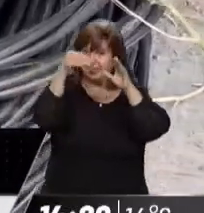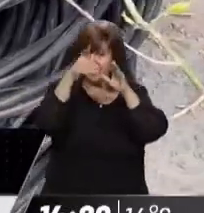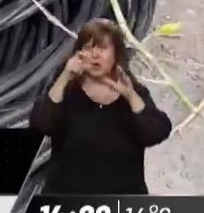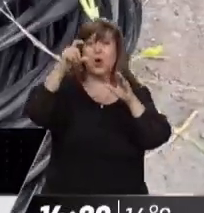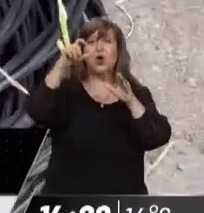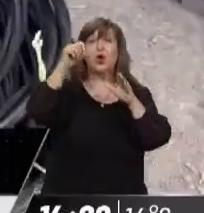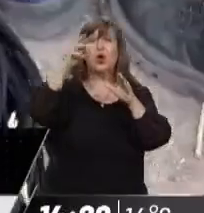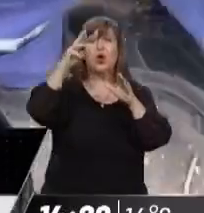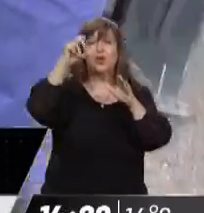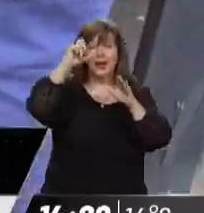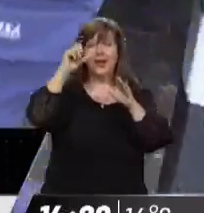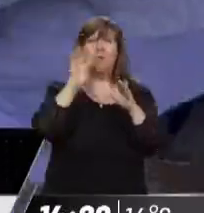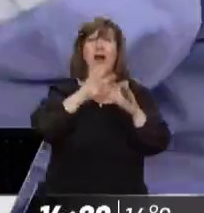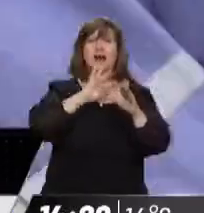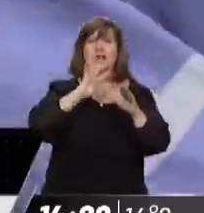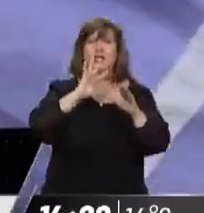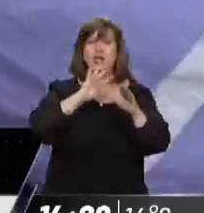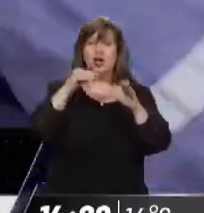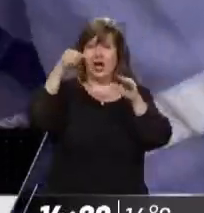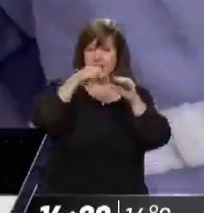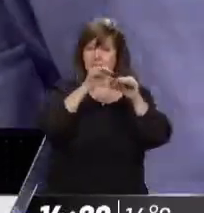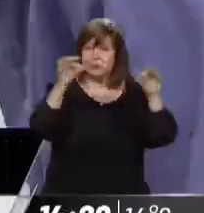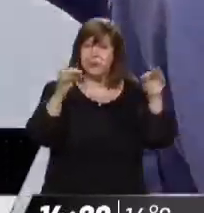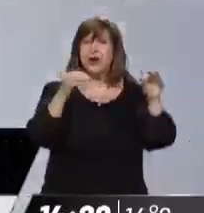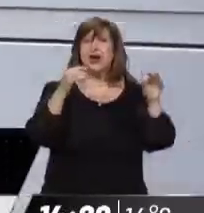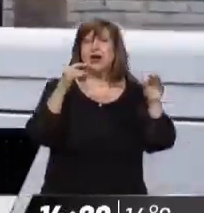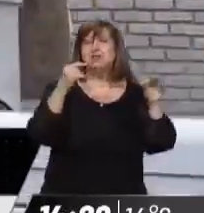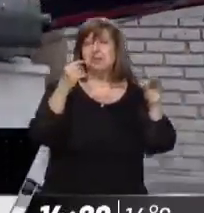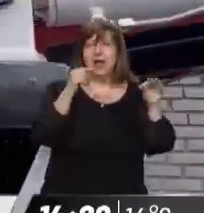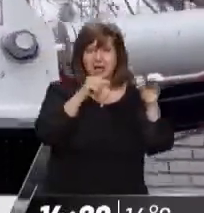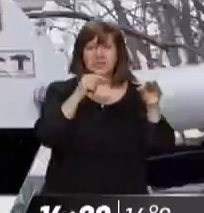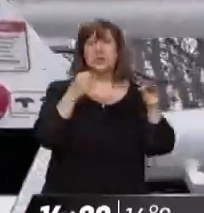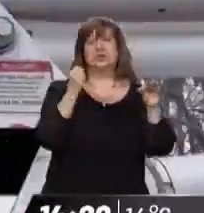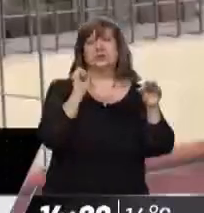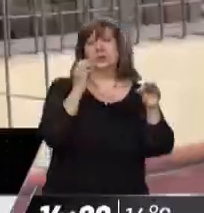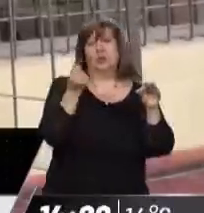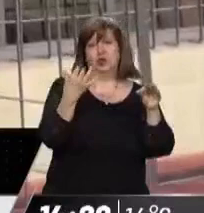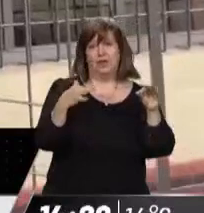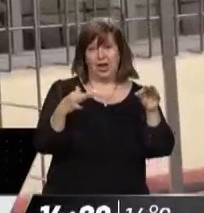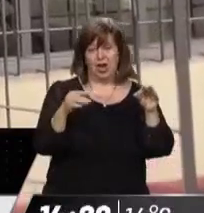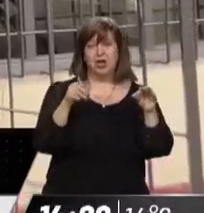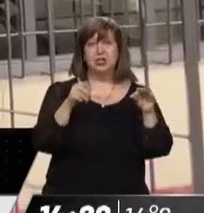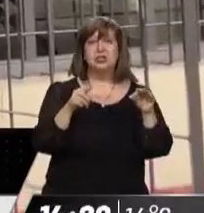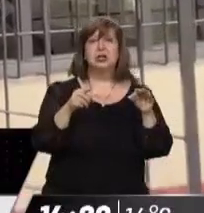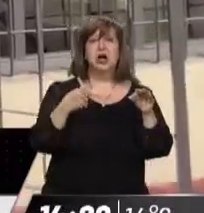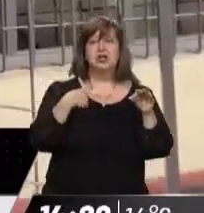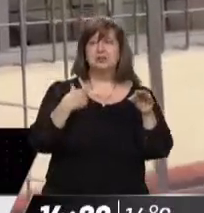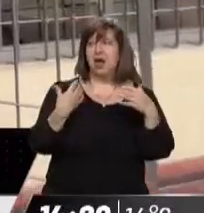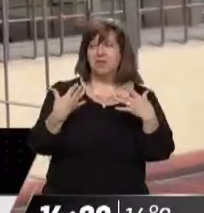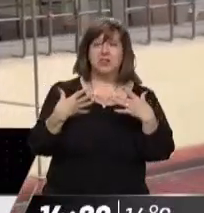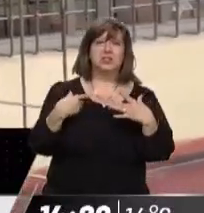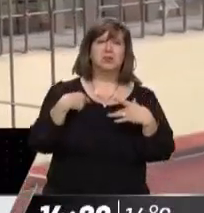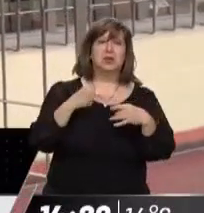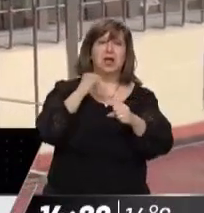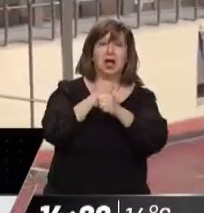bueno, lamentablemente es un negocio que no se termina más y lo peor de todo es que dejan sin trabajar a mucha gente. En el caso nuestro nos afecta directamente porque